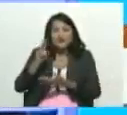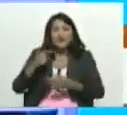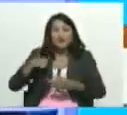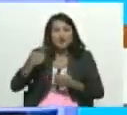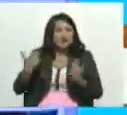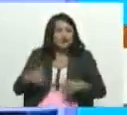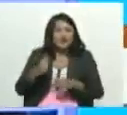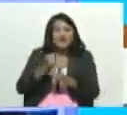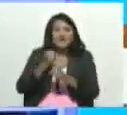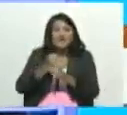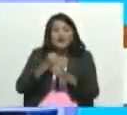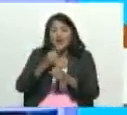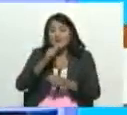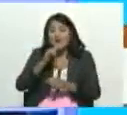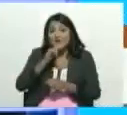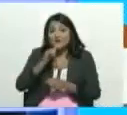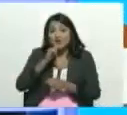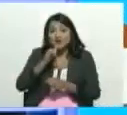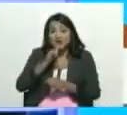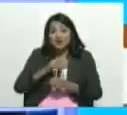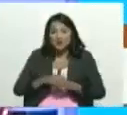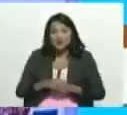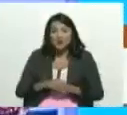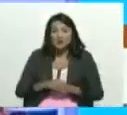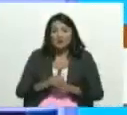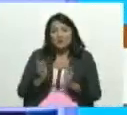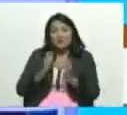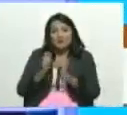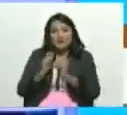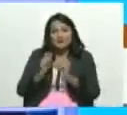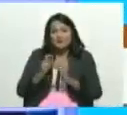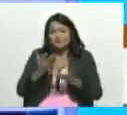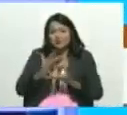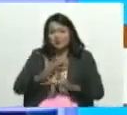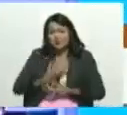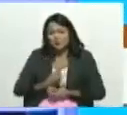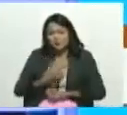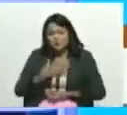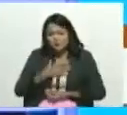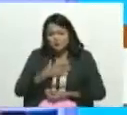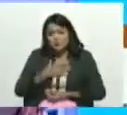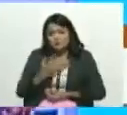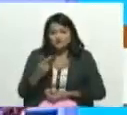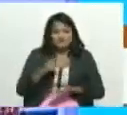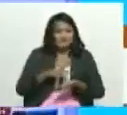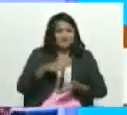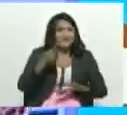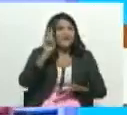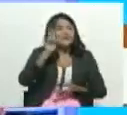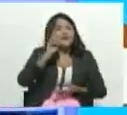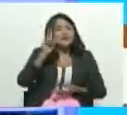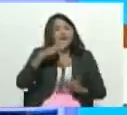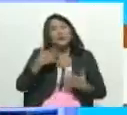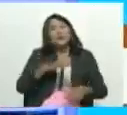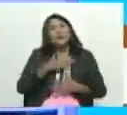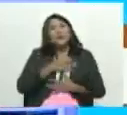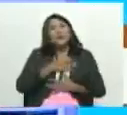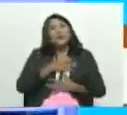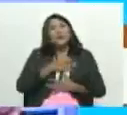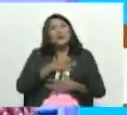de las noticias y las noticias siempre son algo muy deprimente por lo tanto venir a Venezuela es como